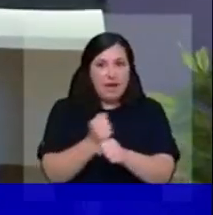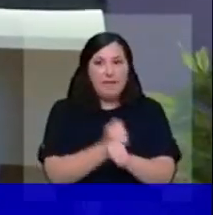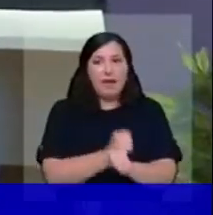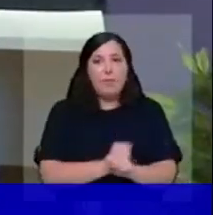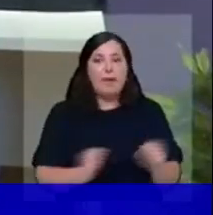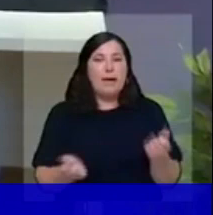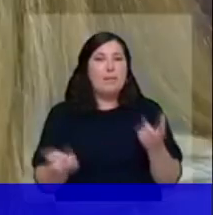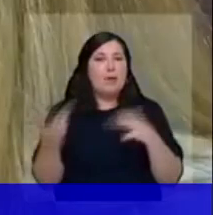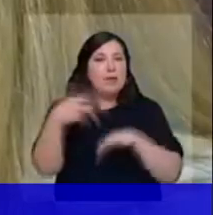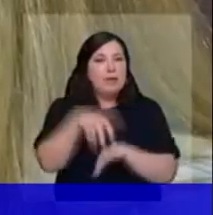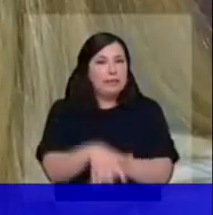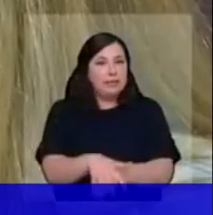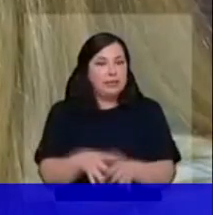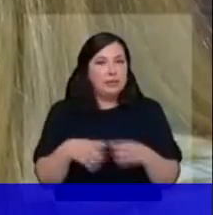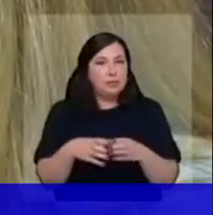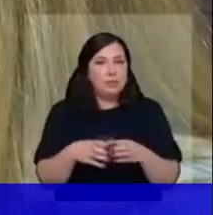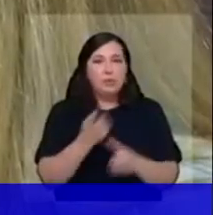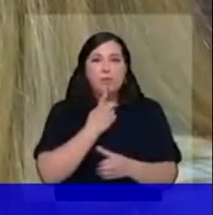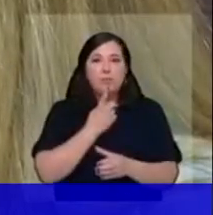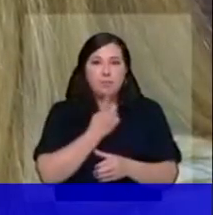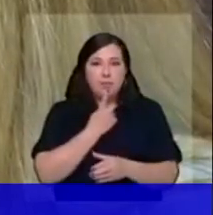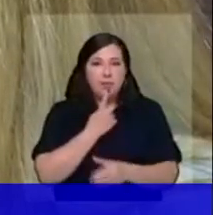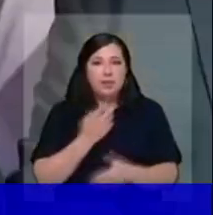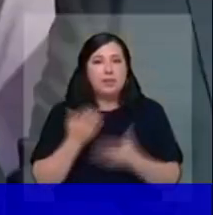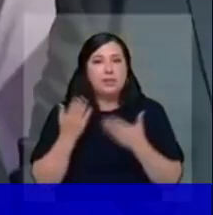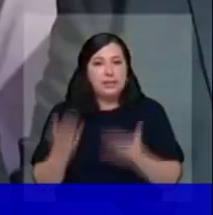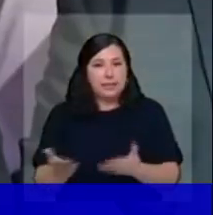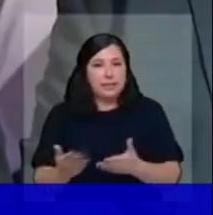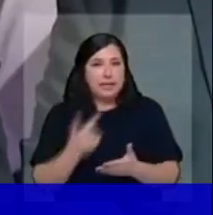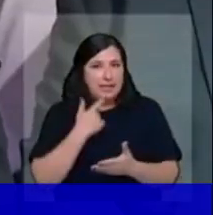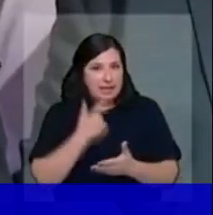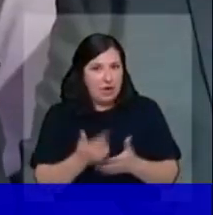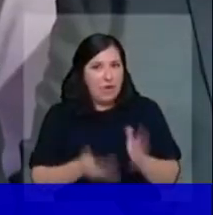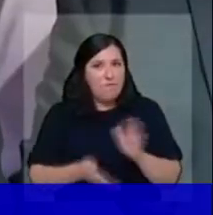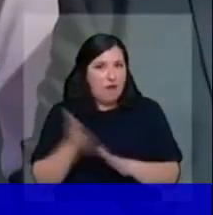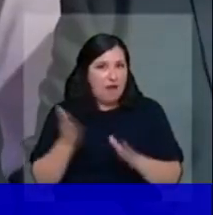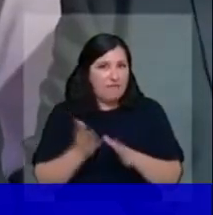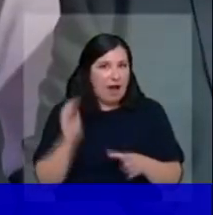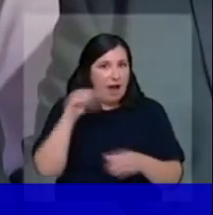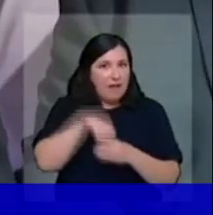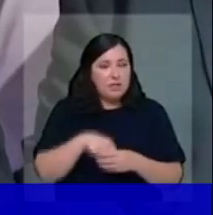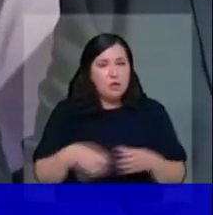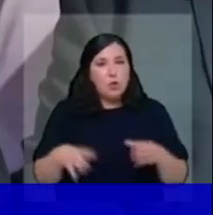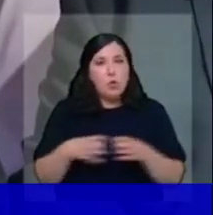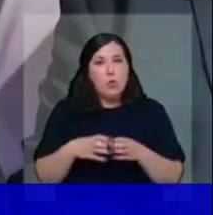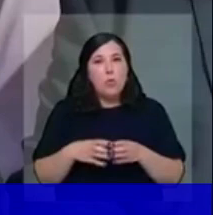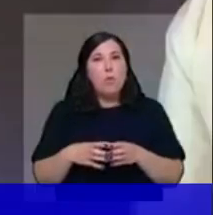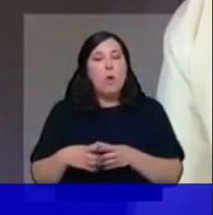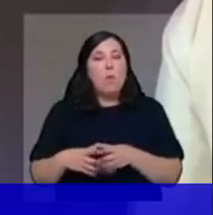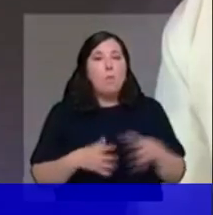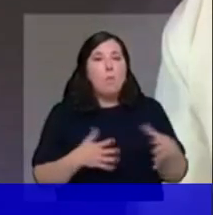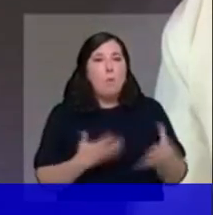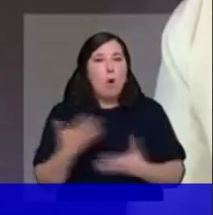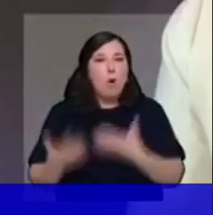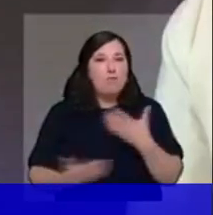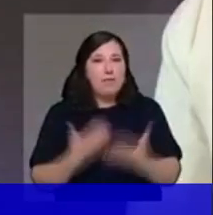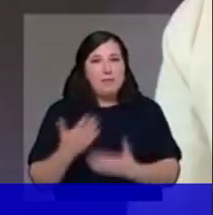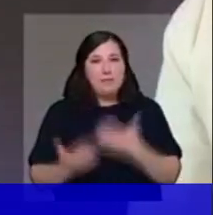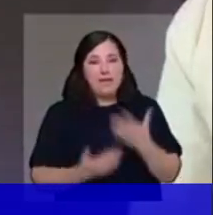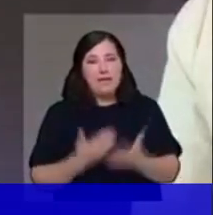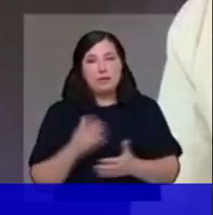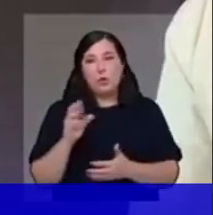política. Fossati anunció este jueves su adhesión al movimiento Sumar a través de Alianza Nacional y su respaldo a